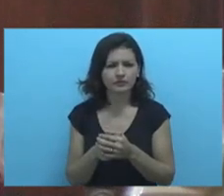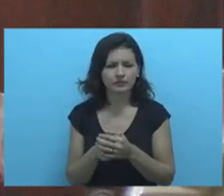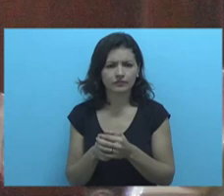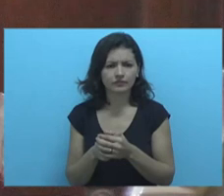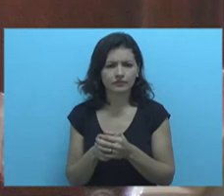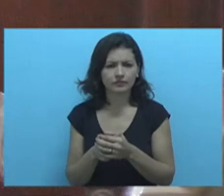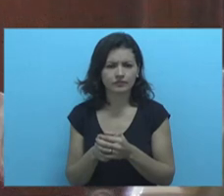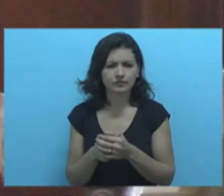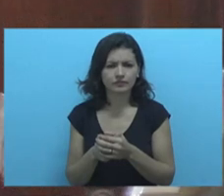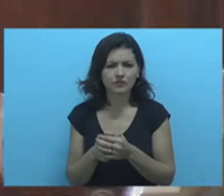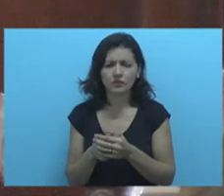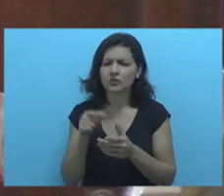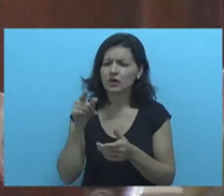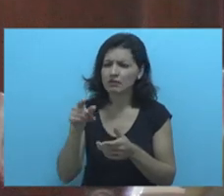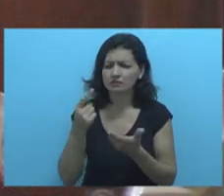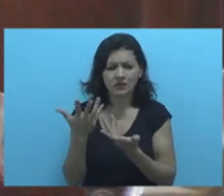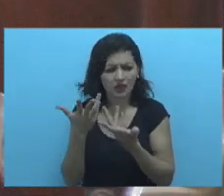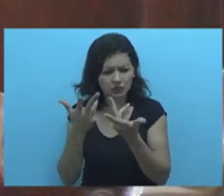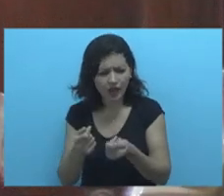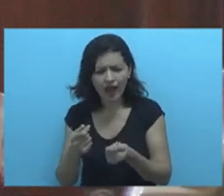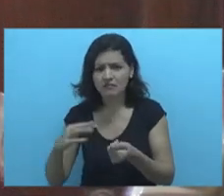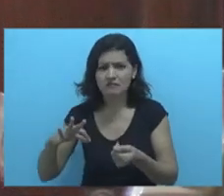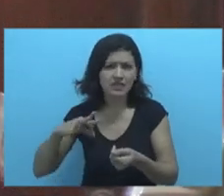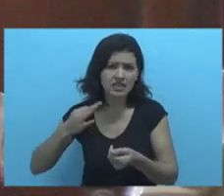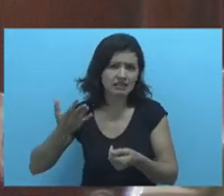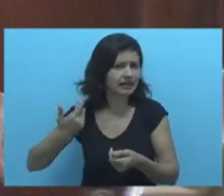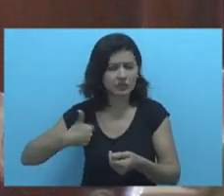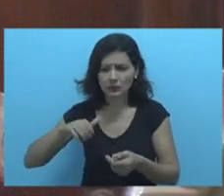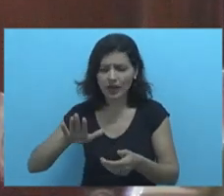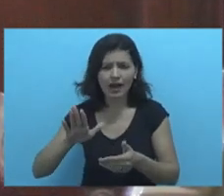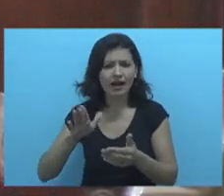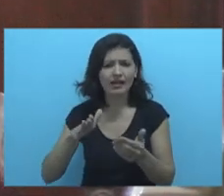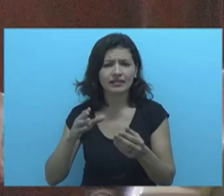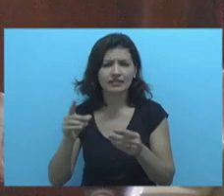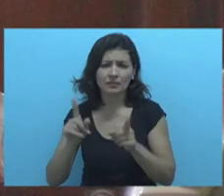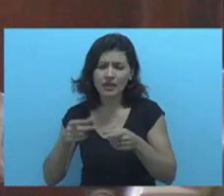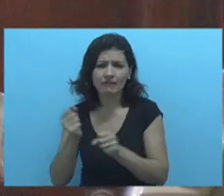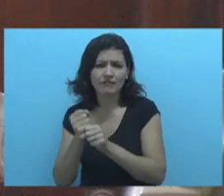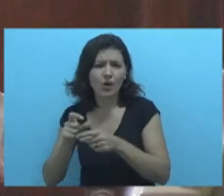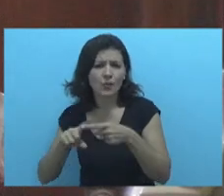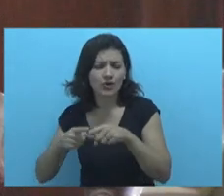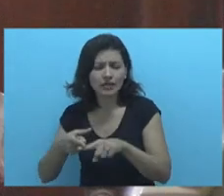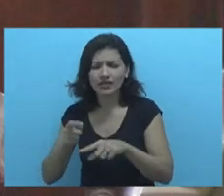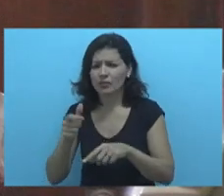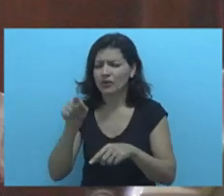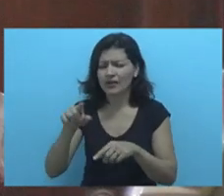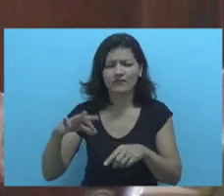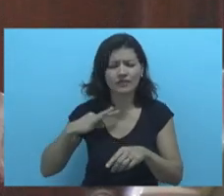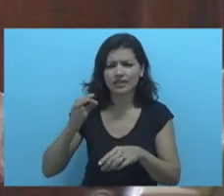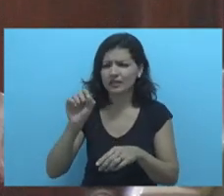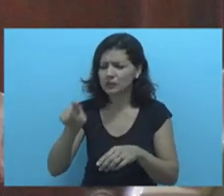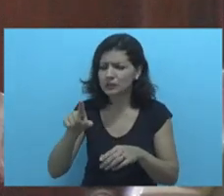en la vida común, en la idea de ser una persona que, como decía hoy, ha hecho de lo político algo